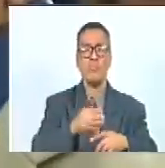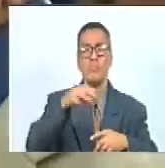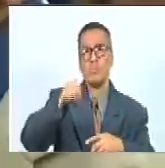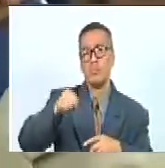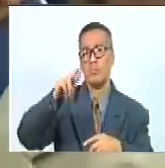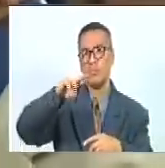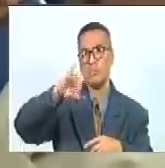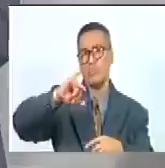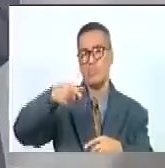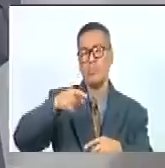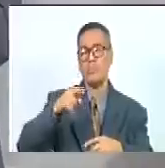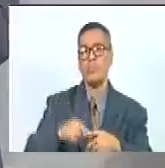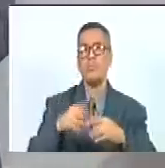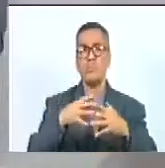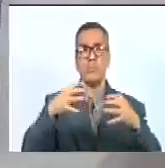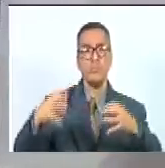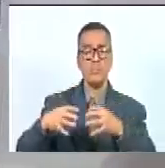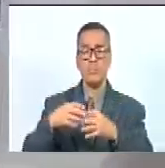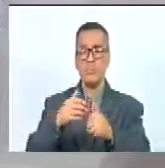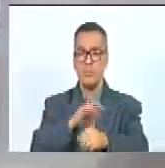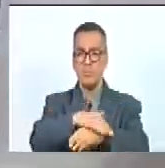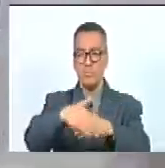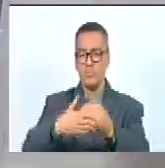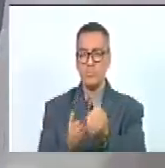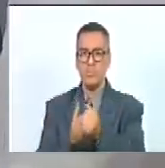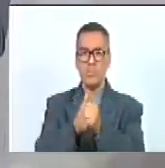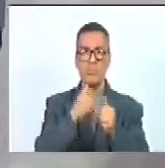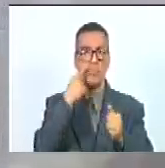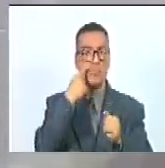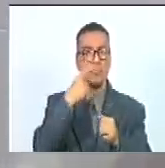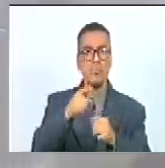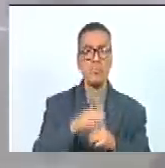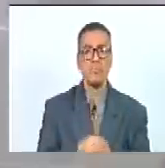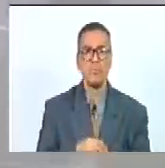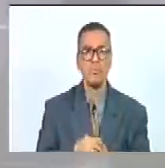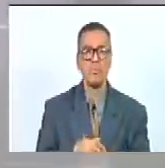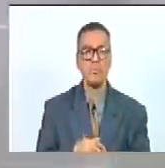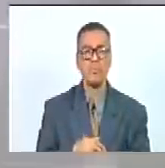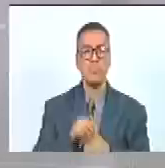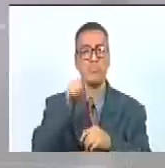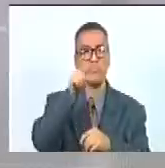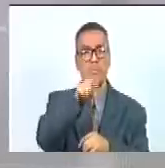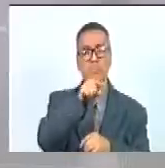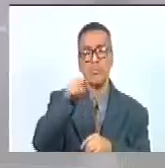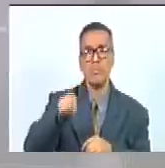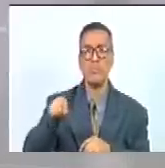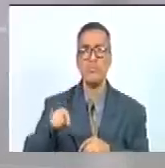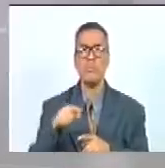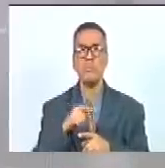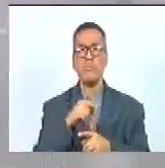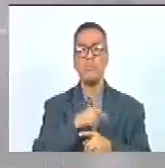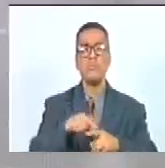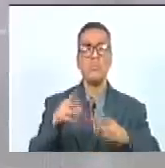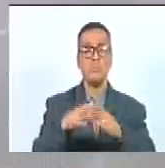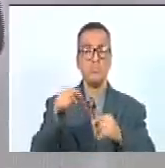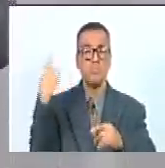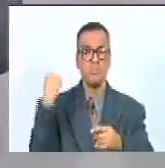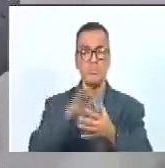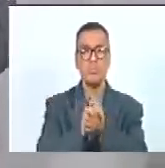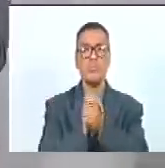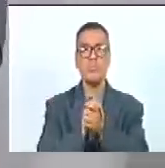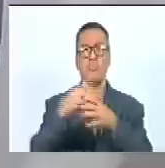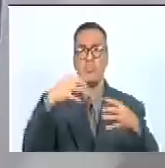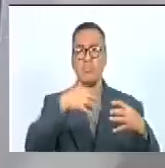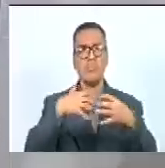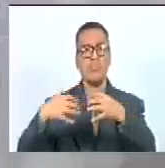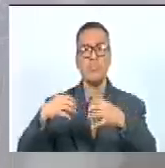Pérez Jiménez en la clandestinidad. Y cuando vio que aquellos, sus excompañeros de